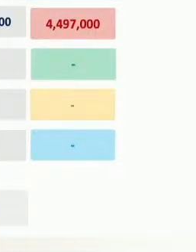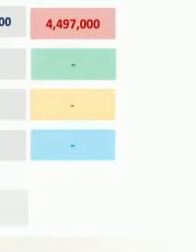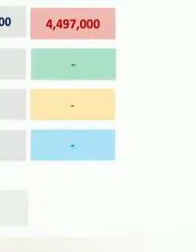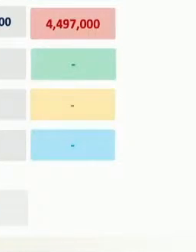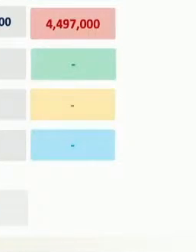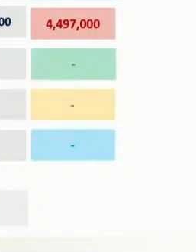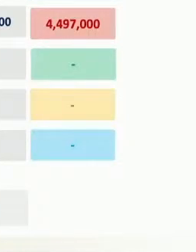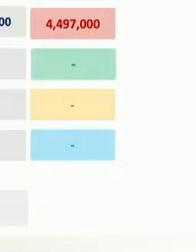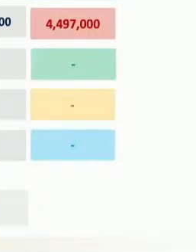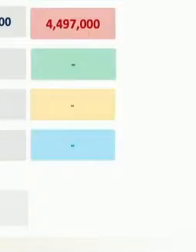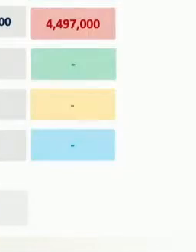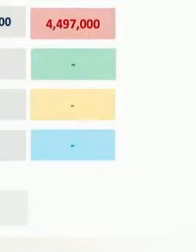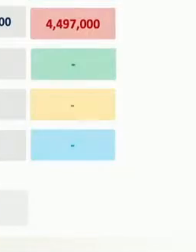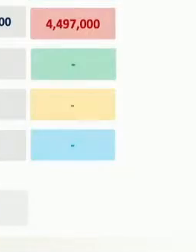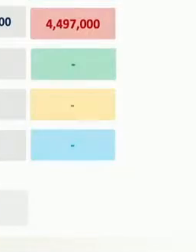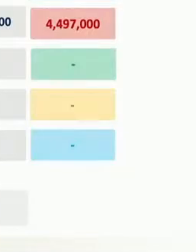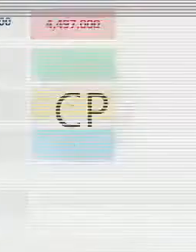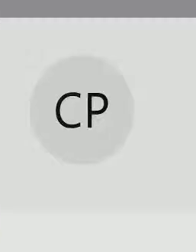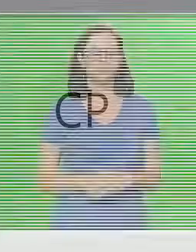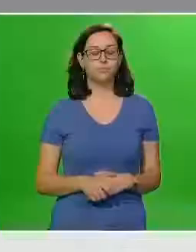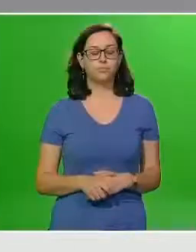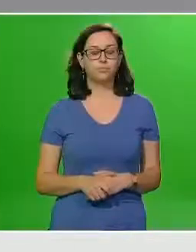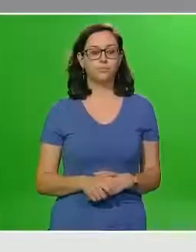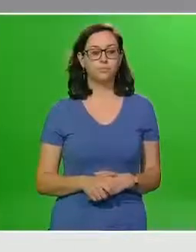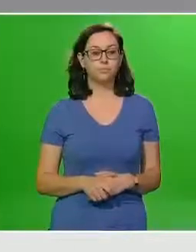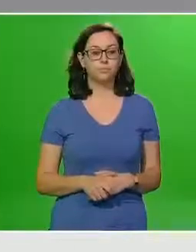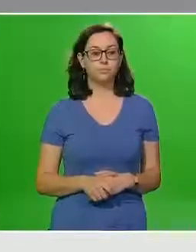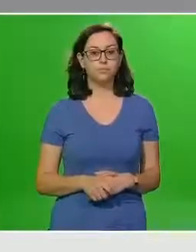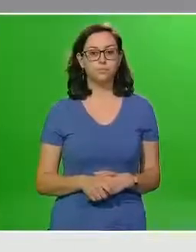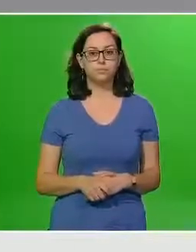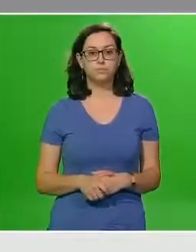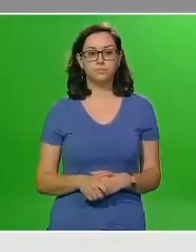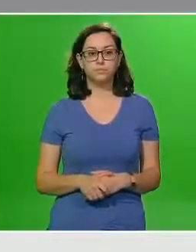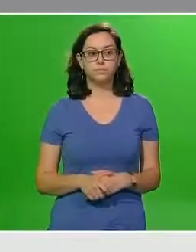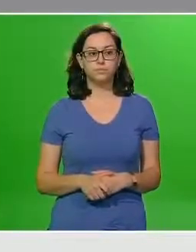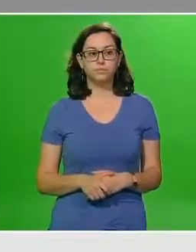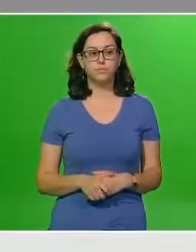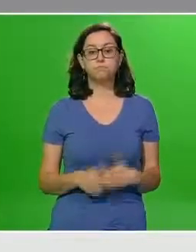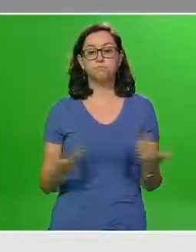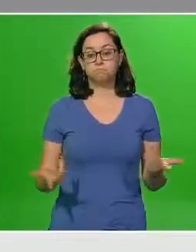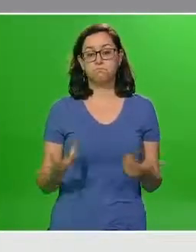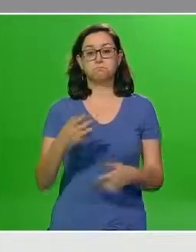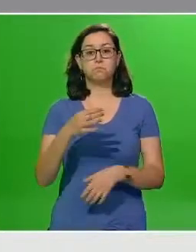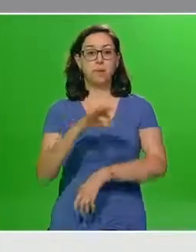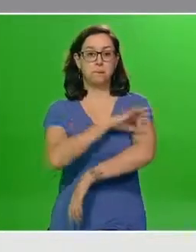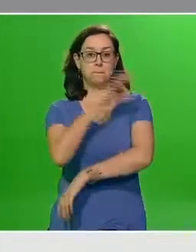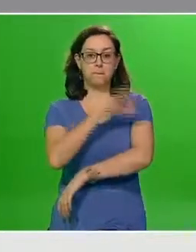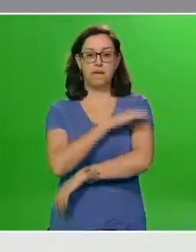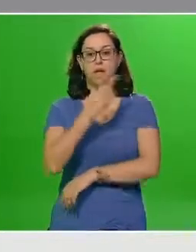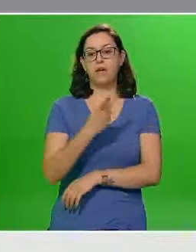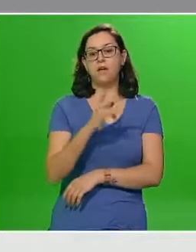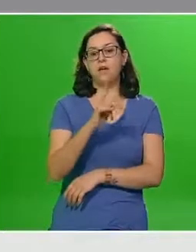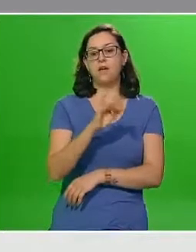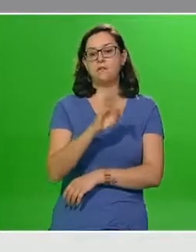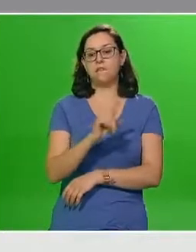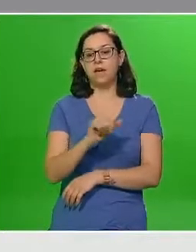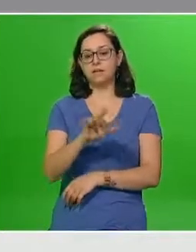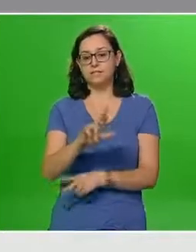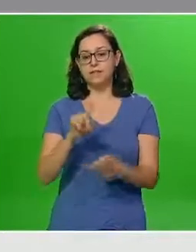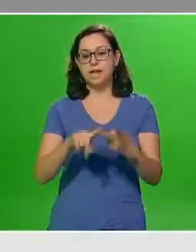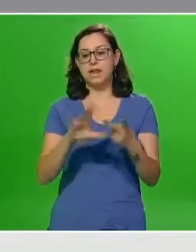embarque de mañana. Esta semana es nada más de las vacunas de Pfizer, BioNTech y